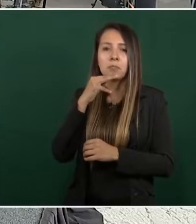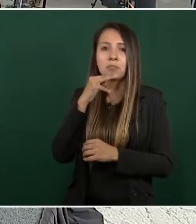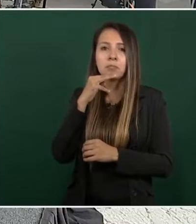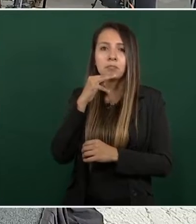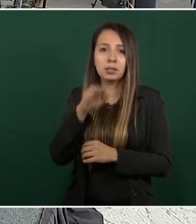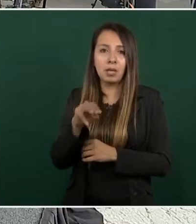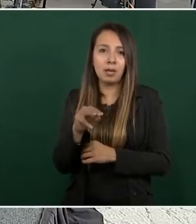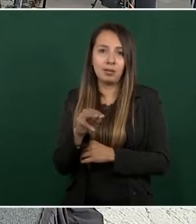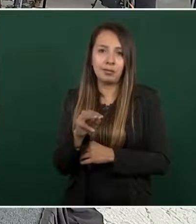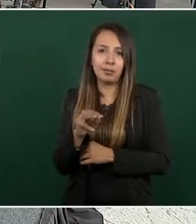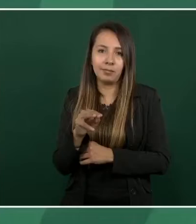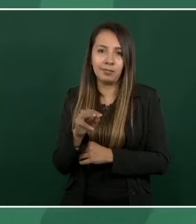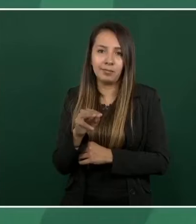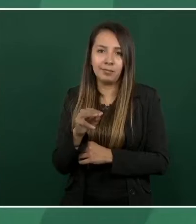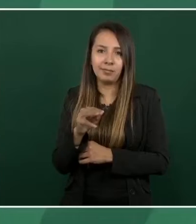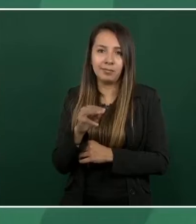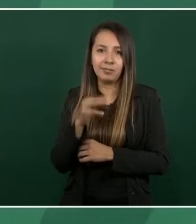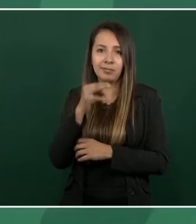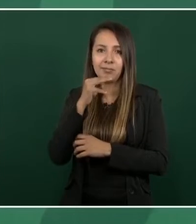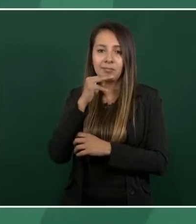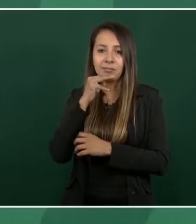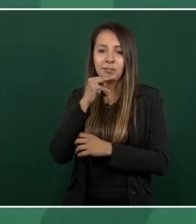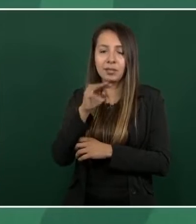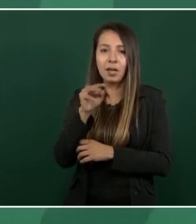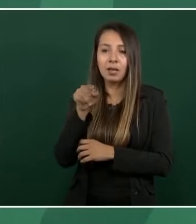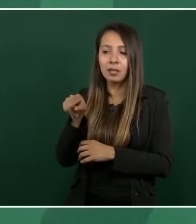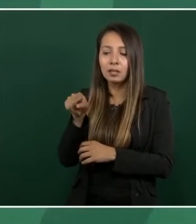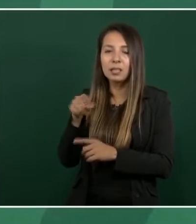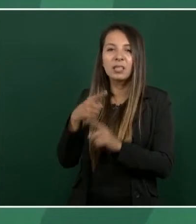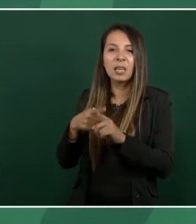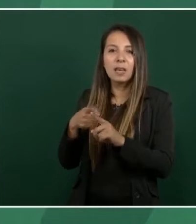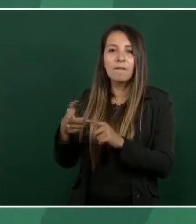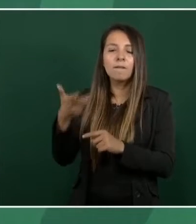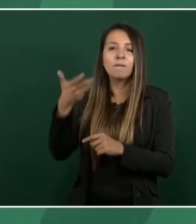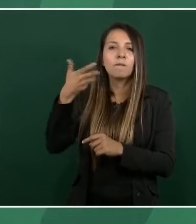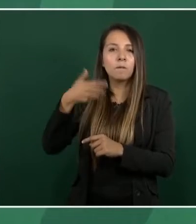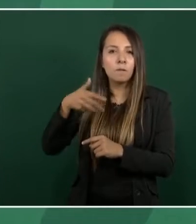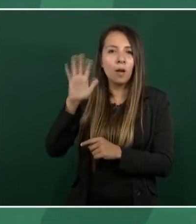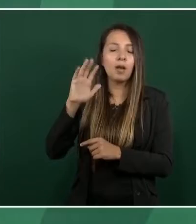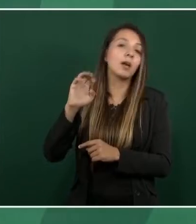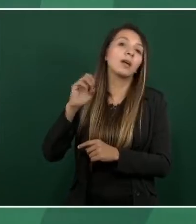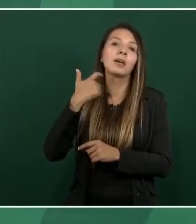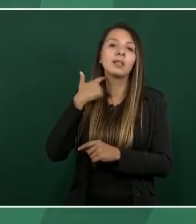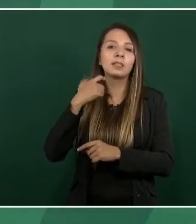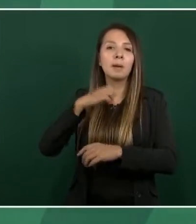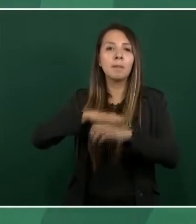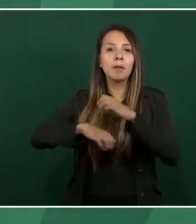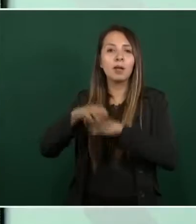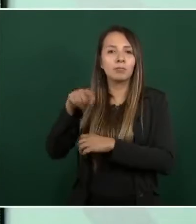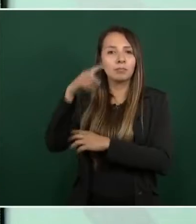que fue embajador de México en Estados Unidos